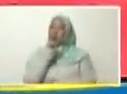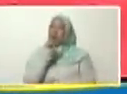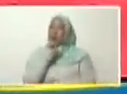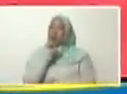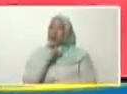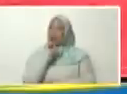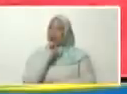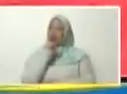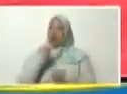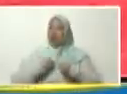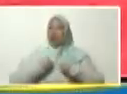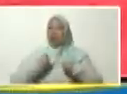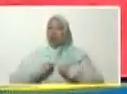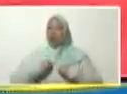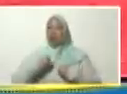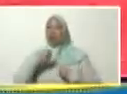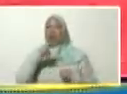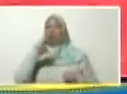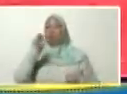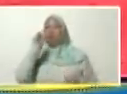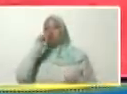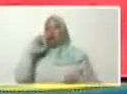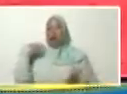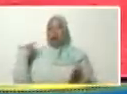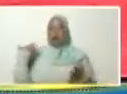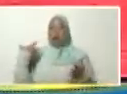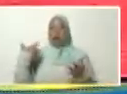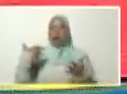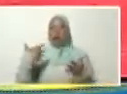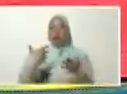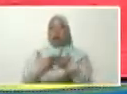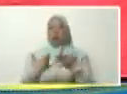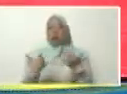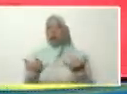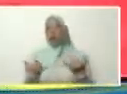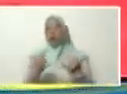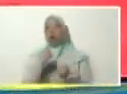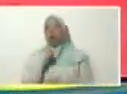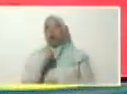que vivimos hace 20 años aquel momento